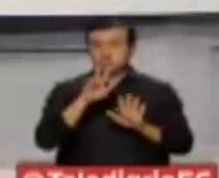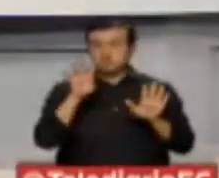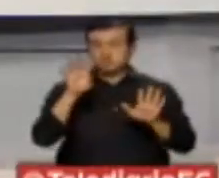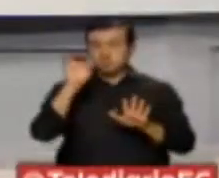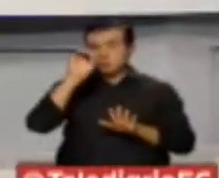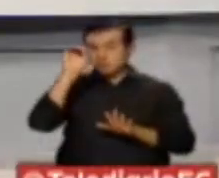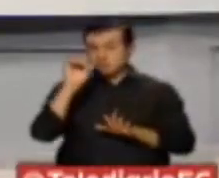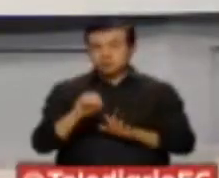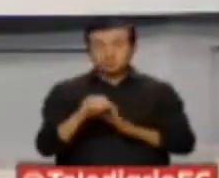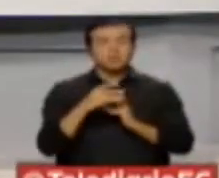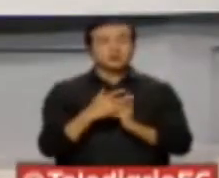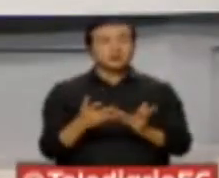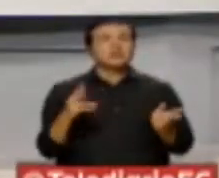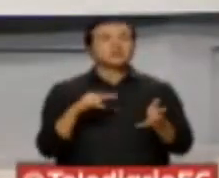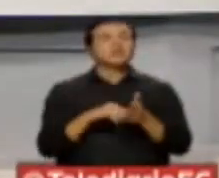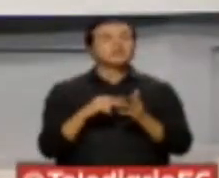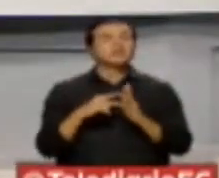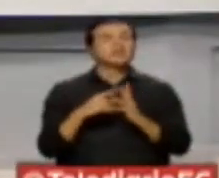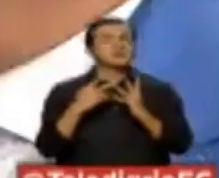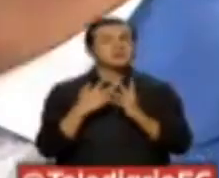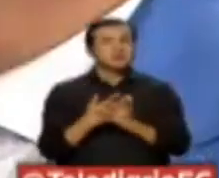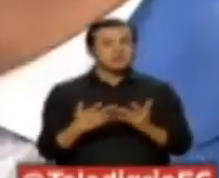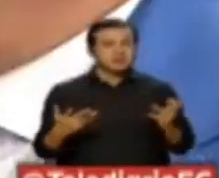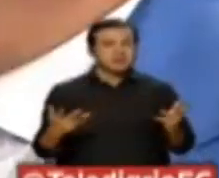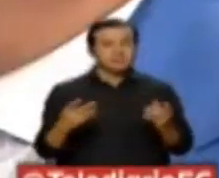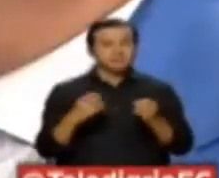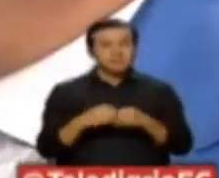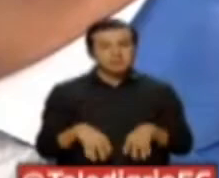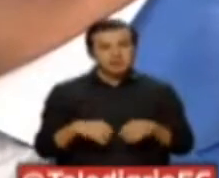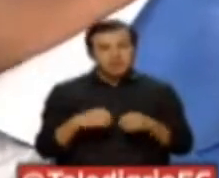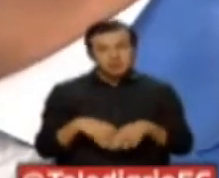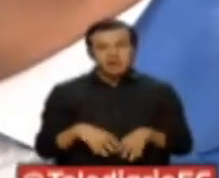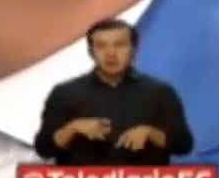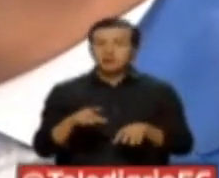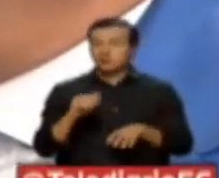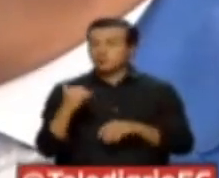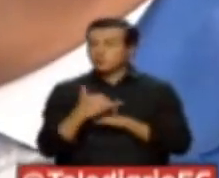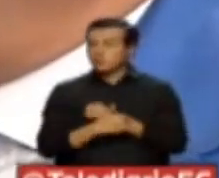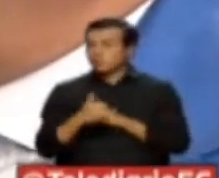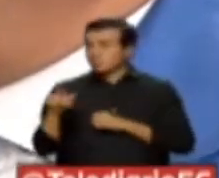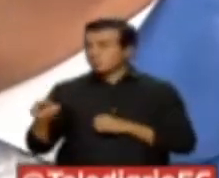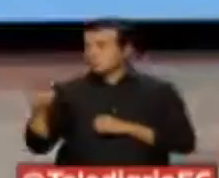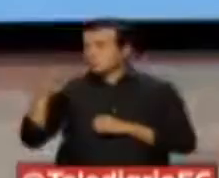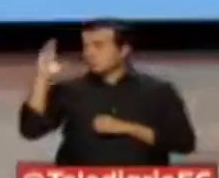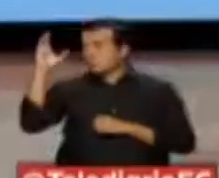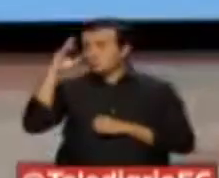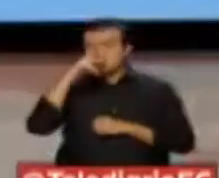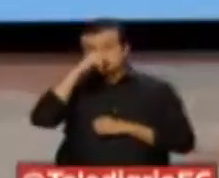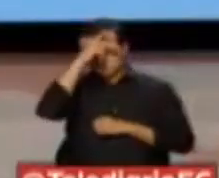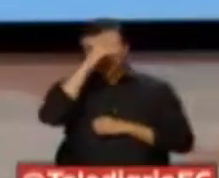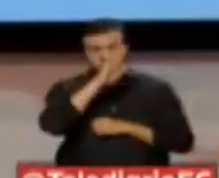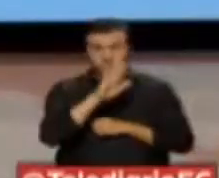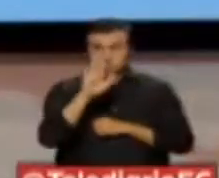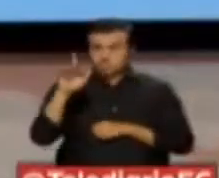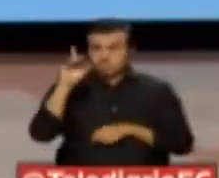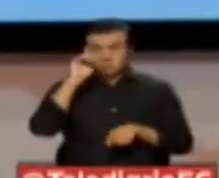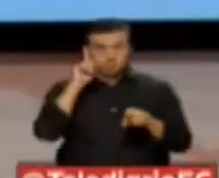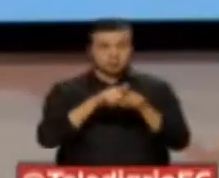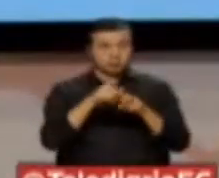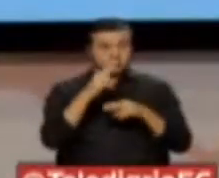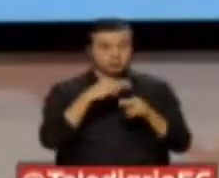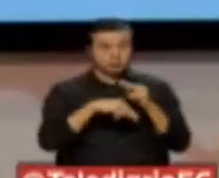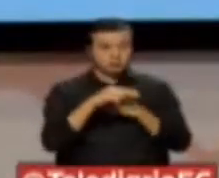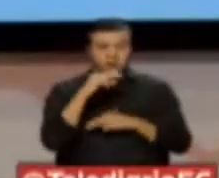39% que quiero decir con esto que hemos perdido competitividad hay países como colombia perú que tienen acuerdos comerciales países